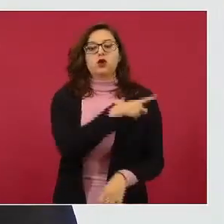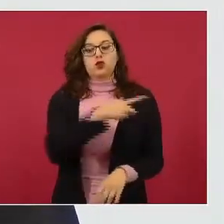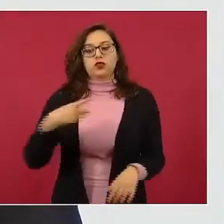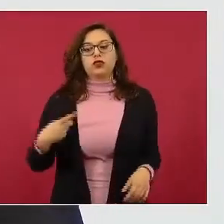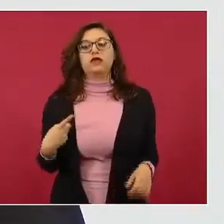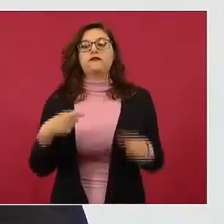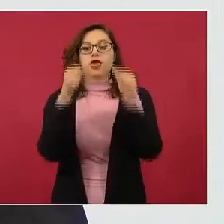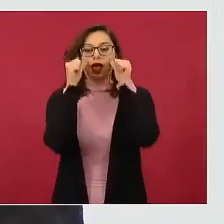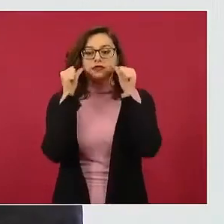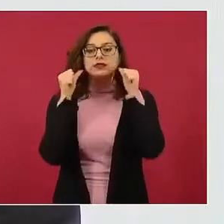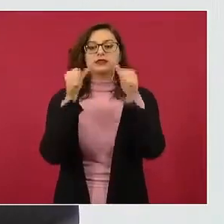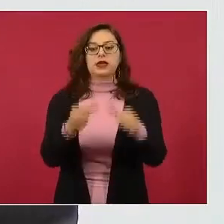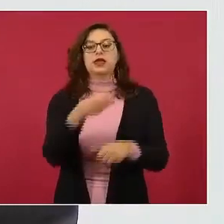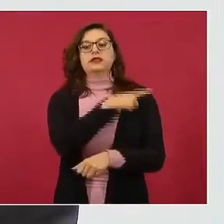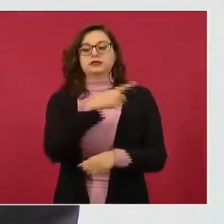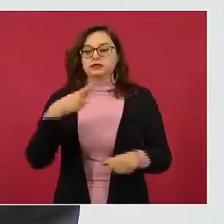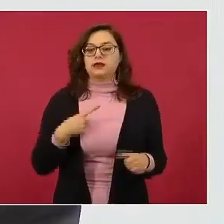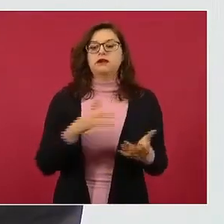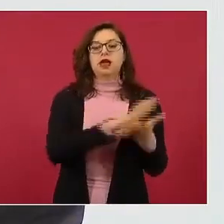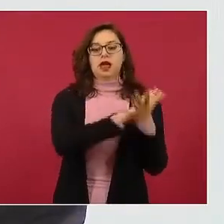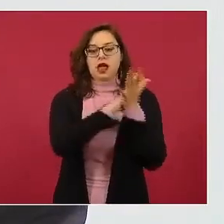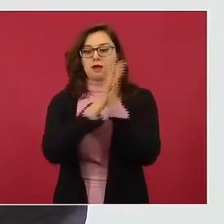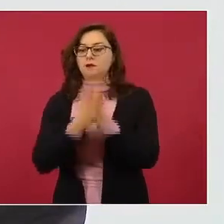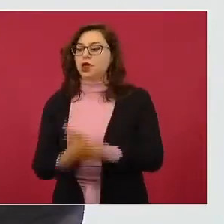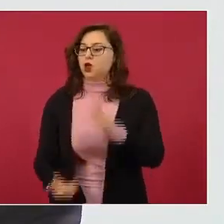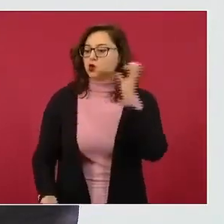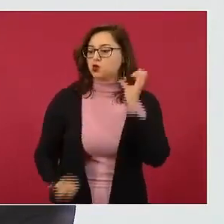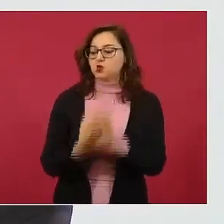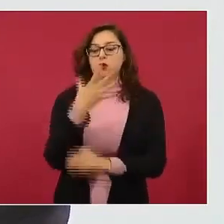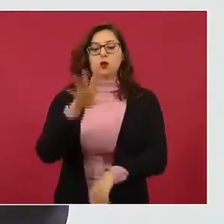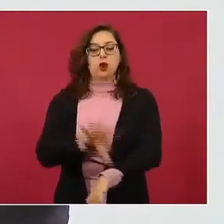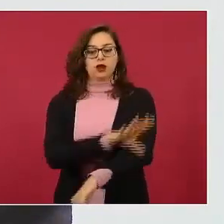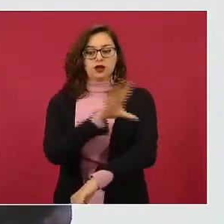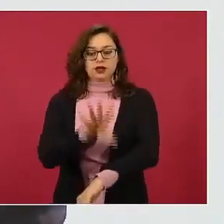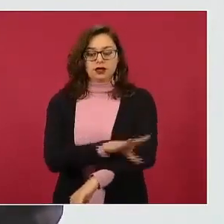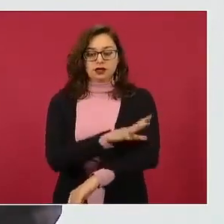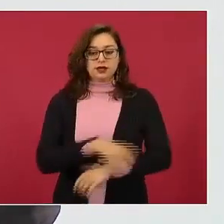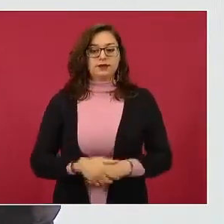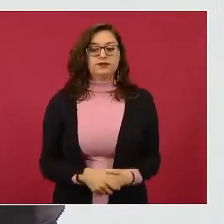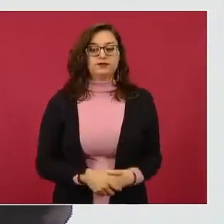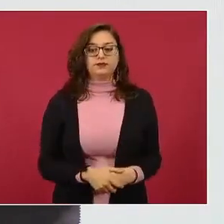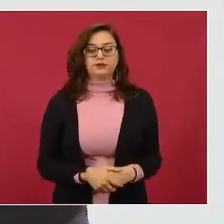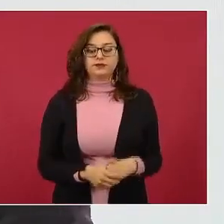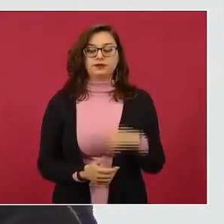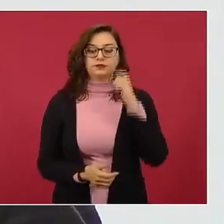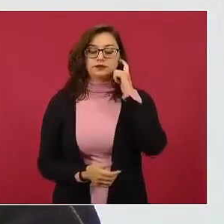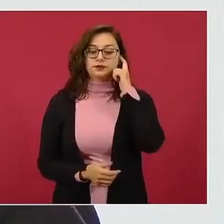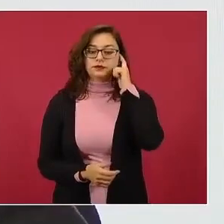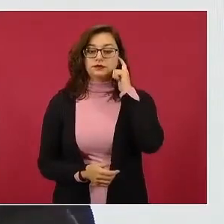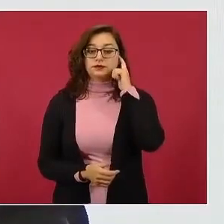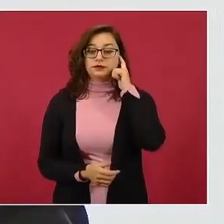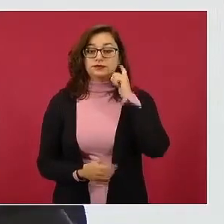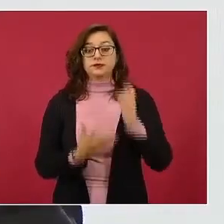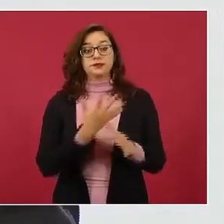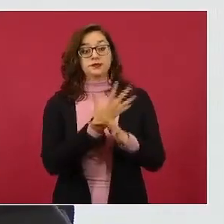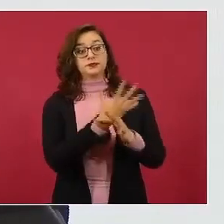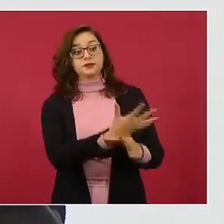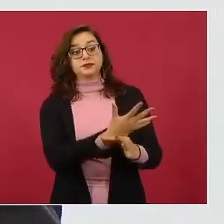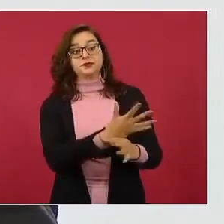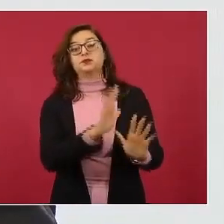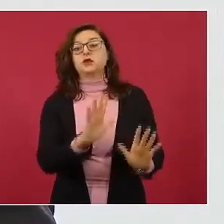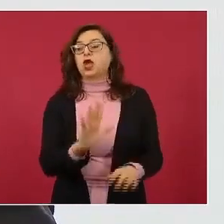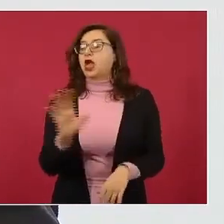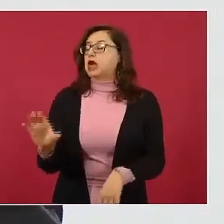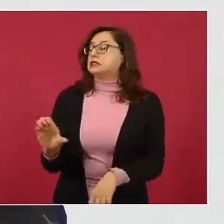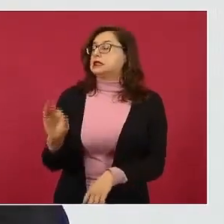de México en lo que es la transición energética. Entonces, esas famosas frases de que CFE genera